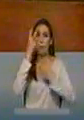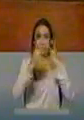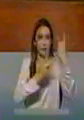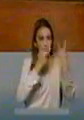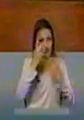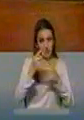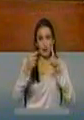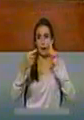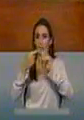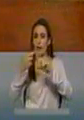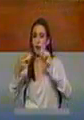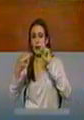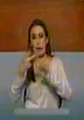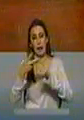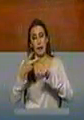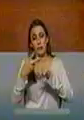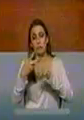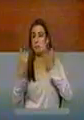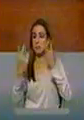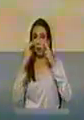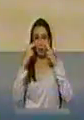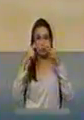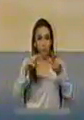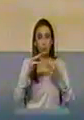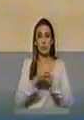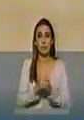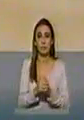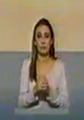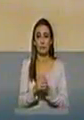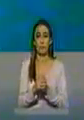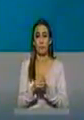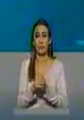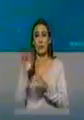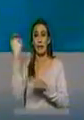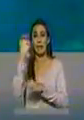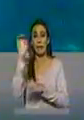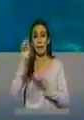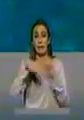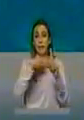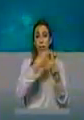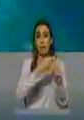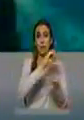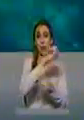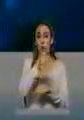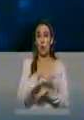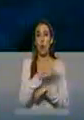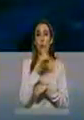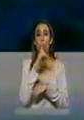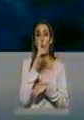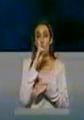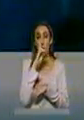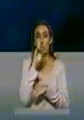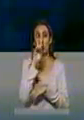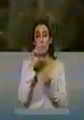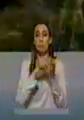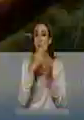recorrer turísticamente nuestro territorio. De enero a junio de este año, del 2019,